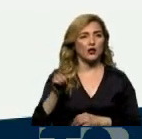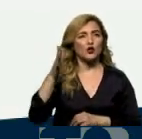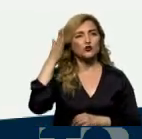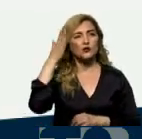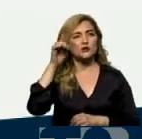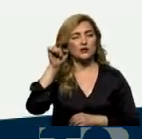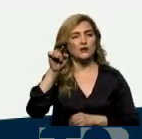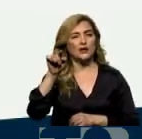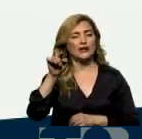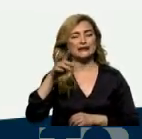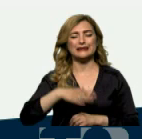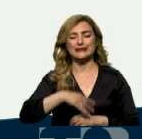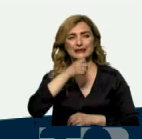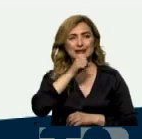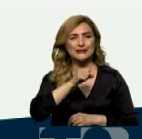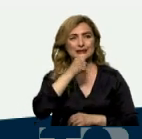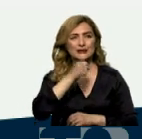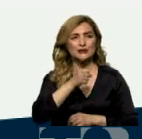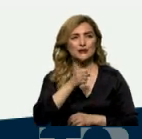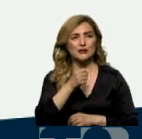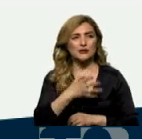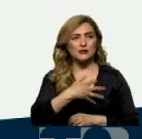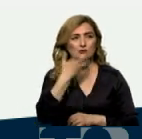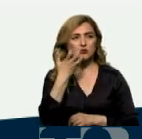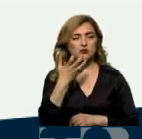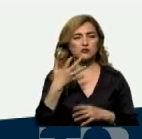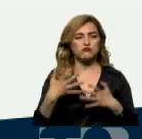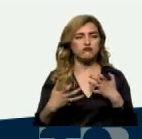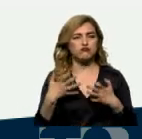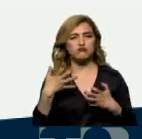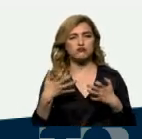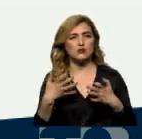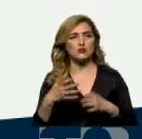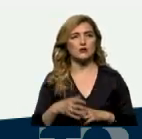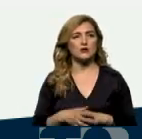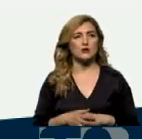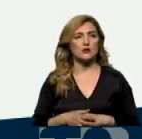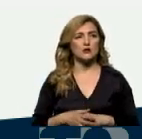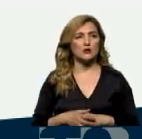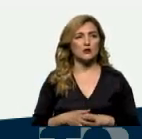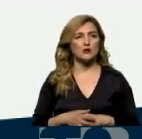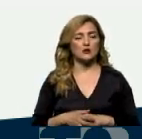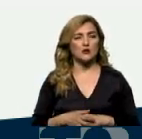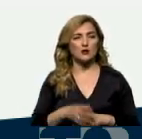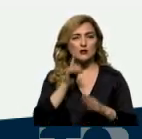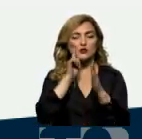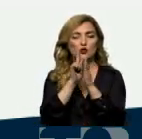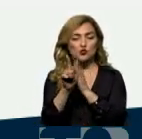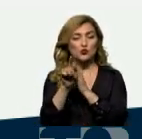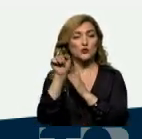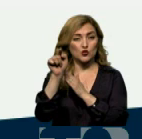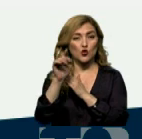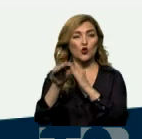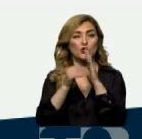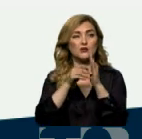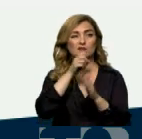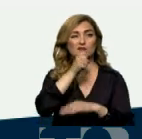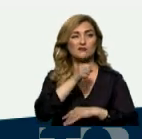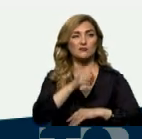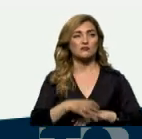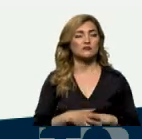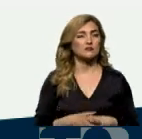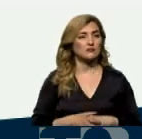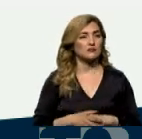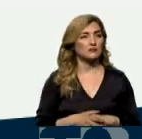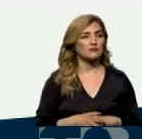viejo está muerto de las iras y comido por el simple hecho de que tiene una demanda penal, pues. Pero es